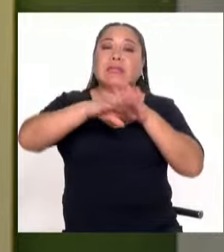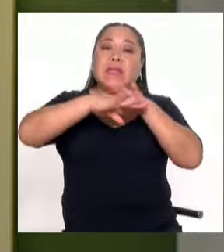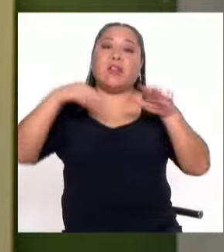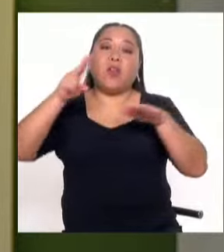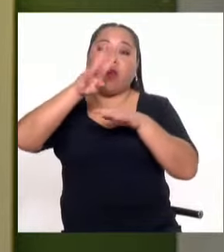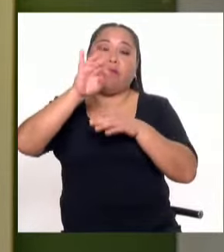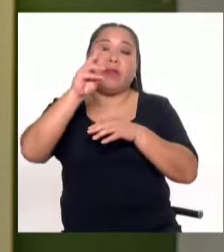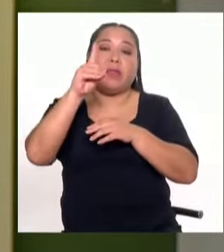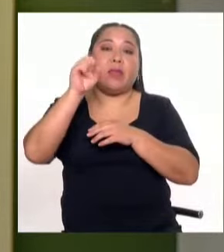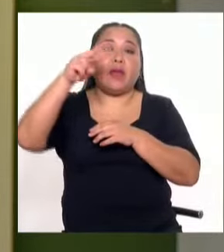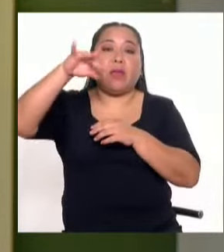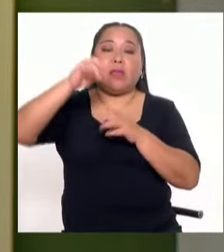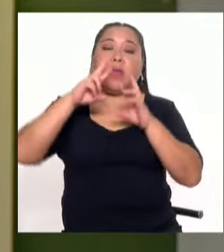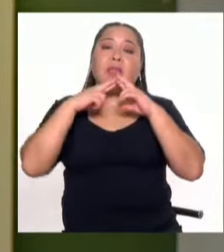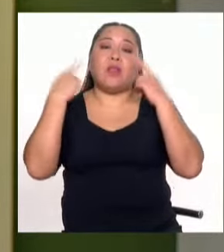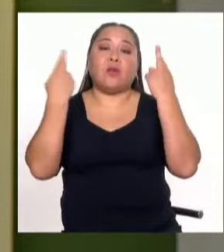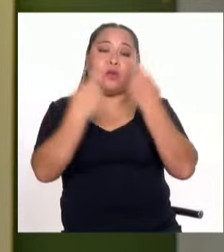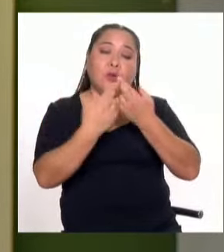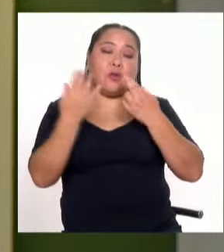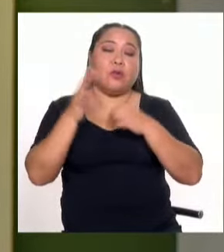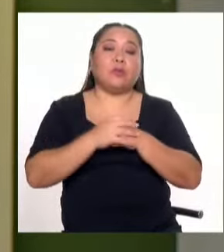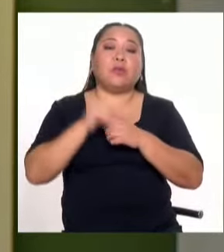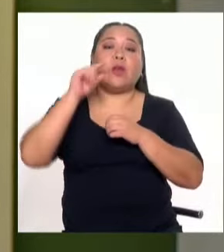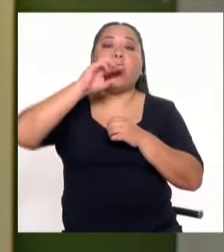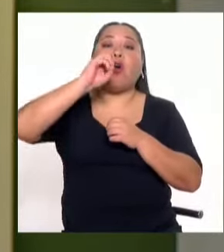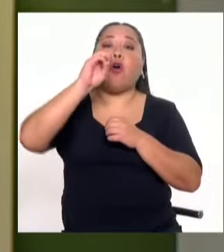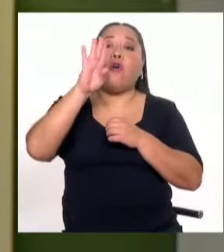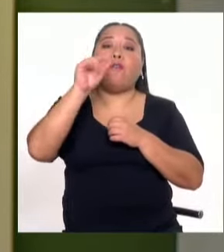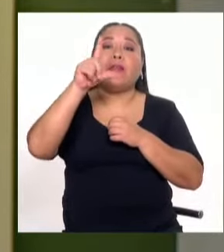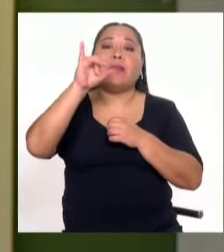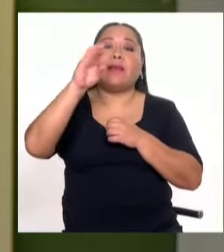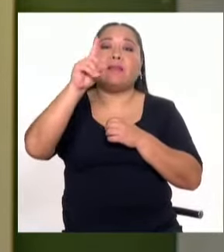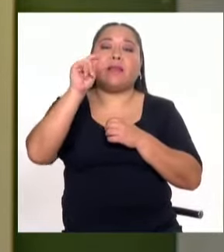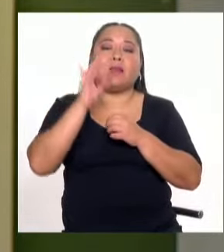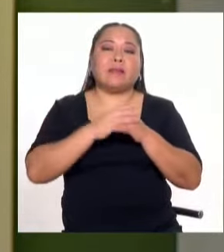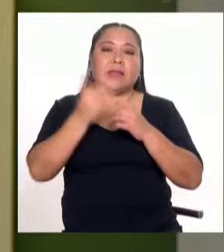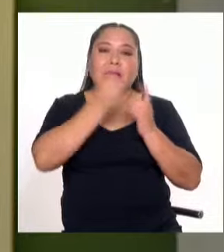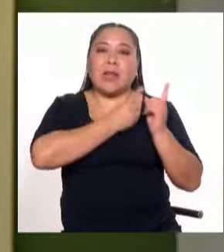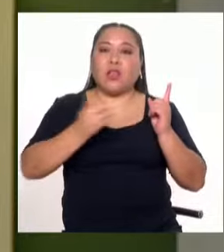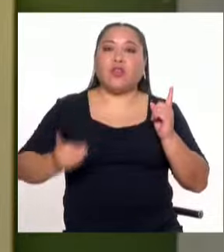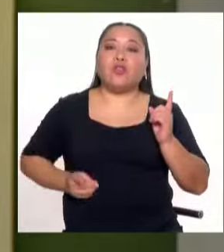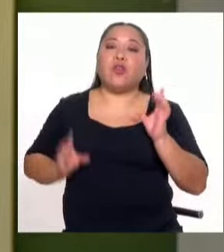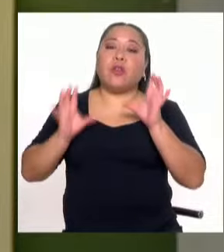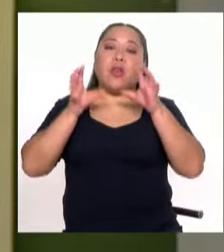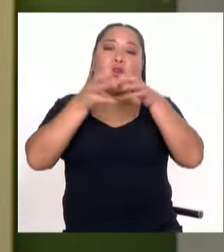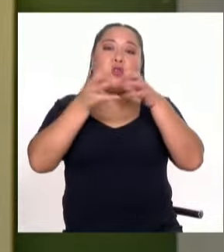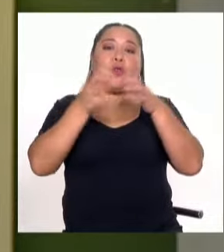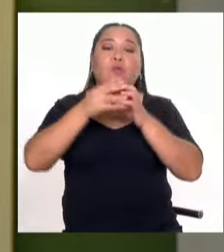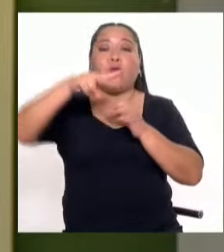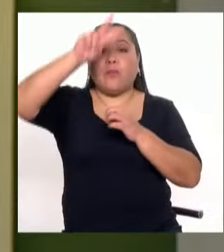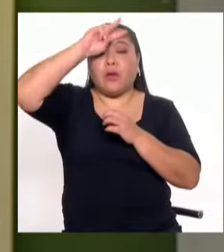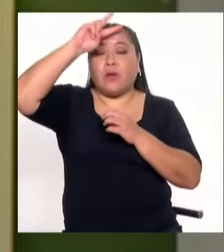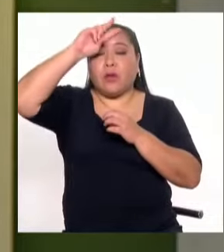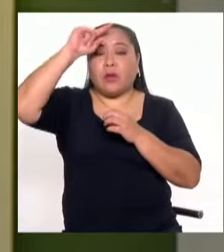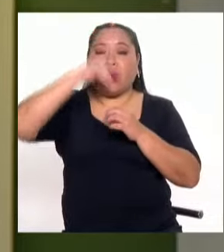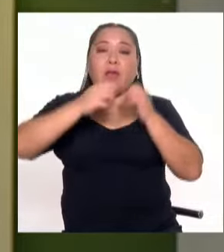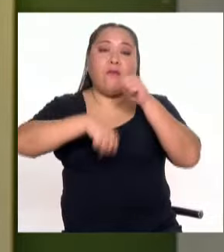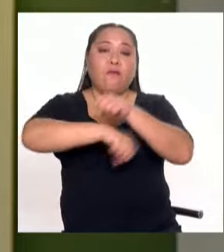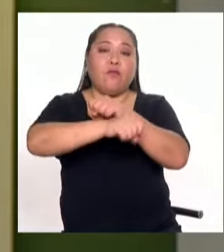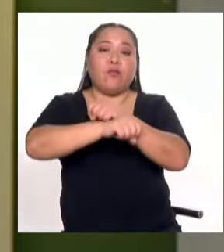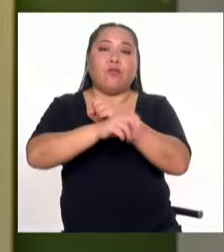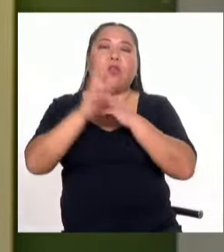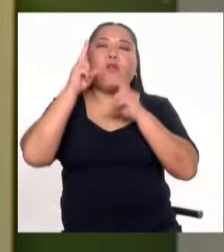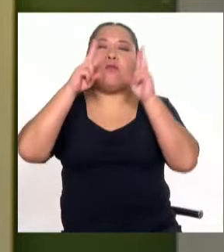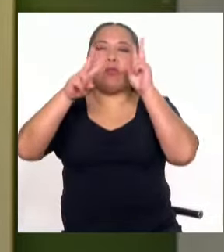de la rutina y de las reuniones que viene teniendo Juan Carlos oblitas director de la selección peruana de fútbol y dio detalles de cómo se vive